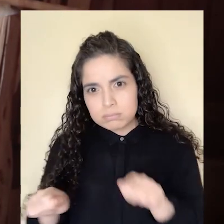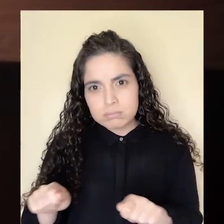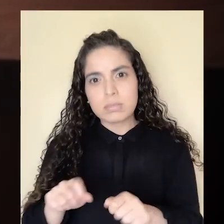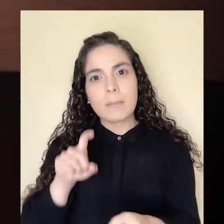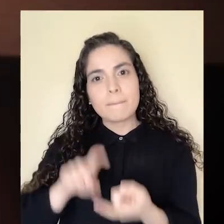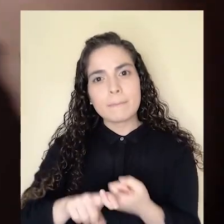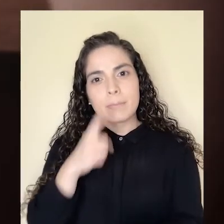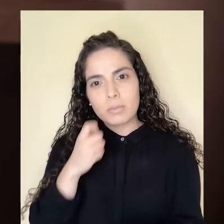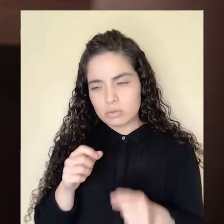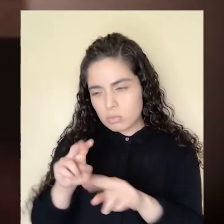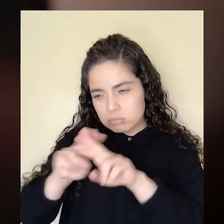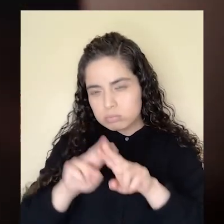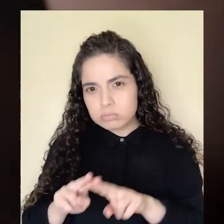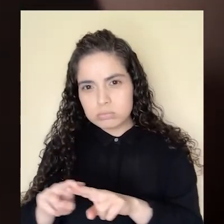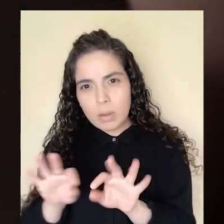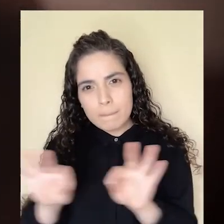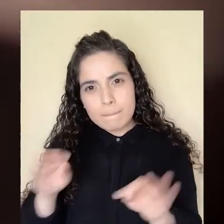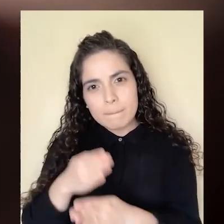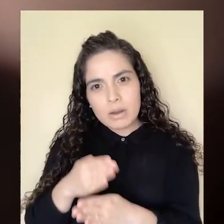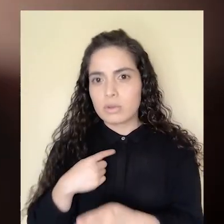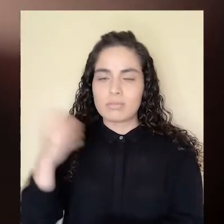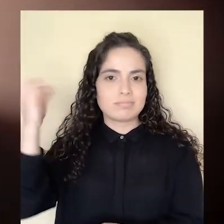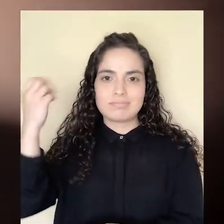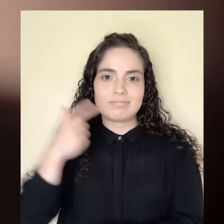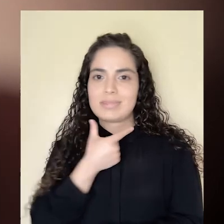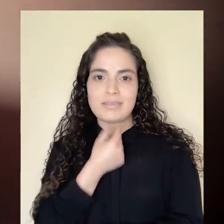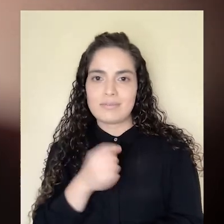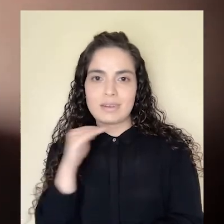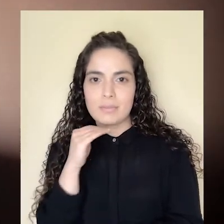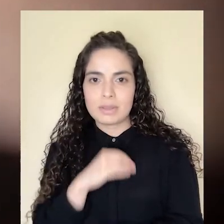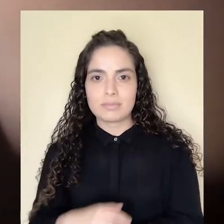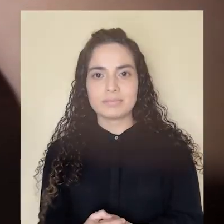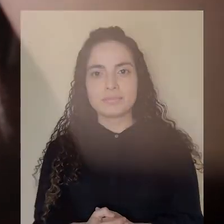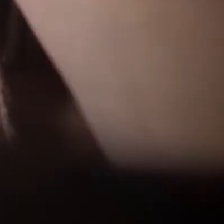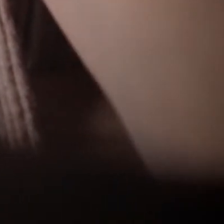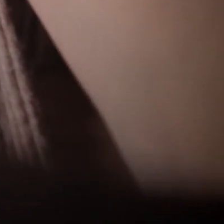me hizo unos palitos y aprendí súper rápido.